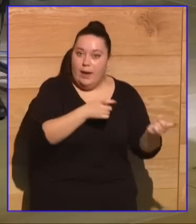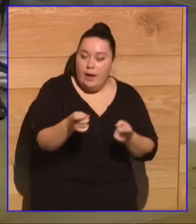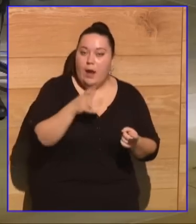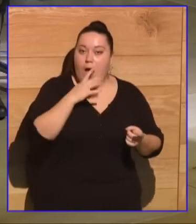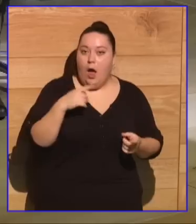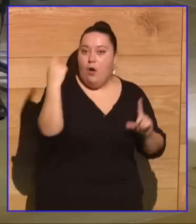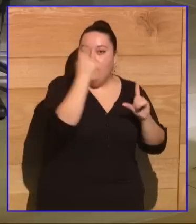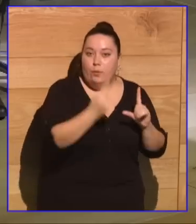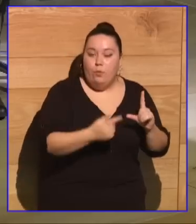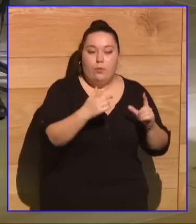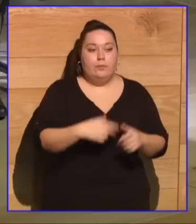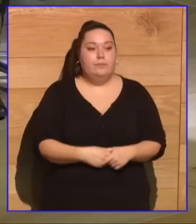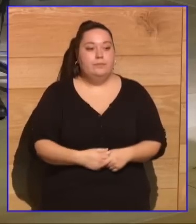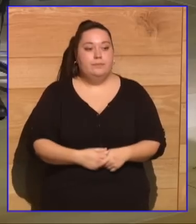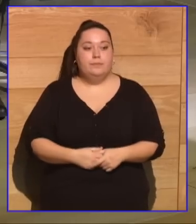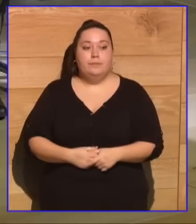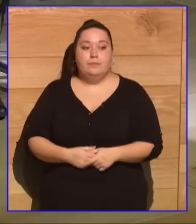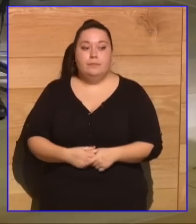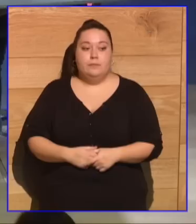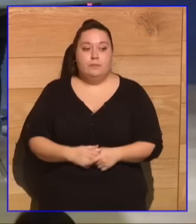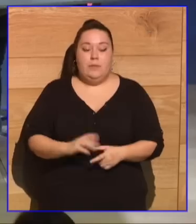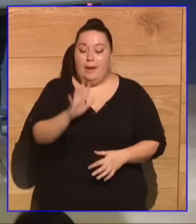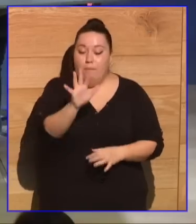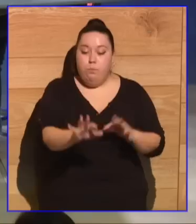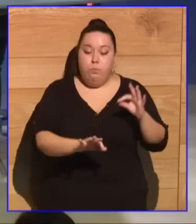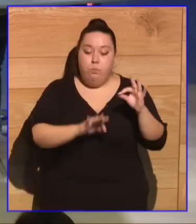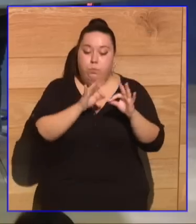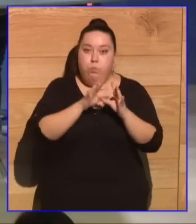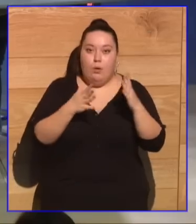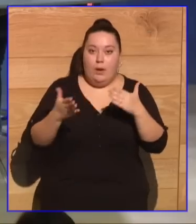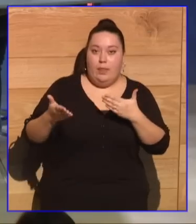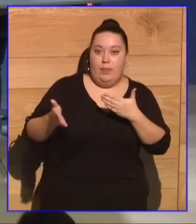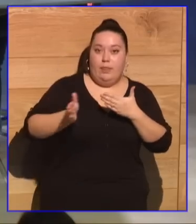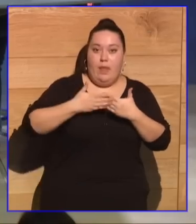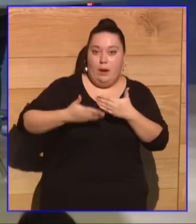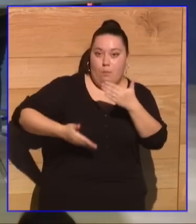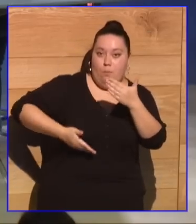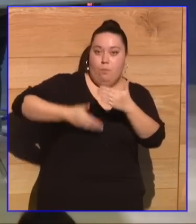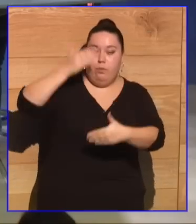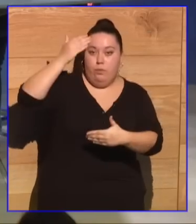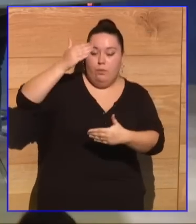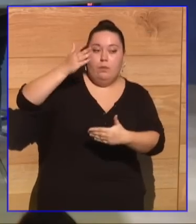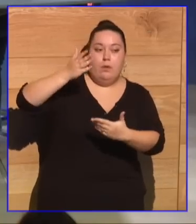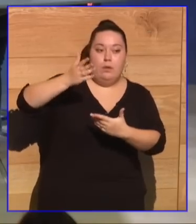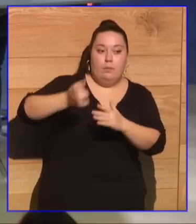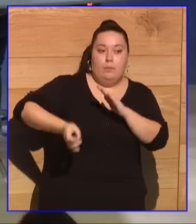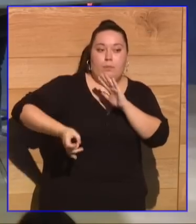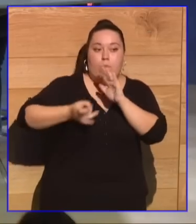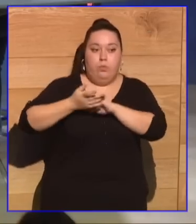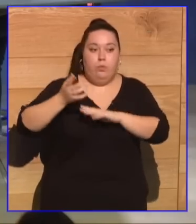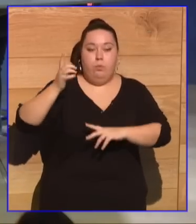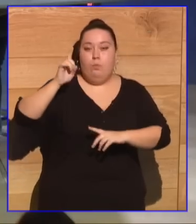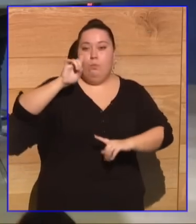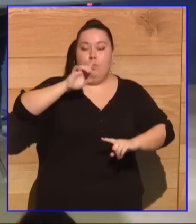dibujo animado. De y ahora- repente, cuando cierra ese muro en torno a sí y se aísla completamente del mundo, entra en un proceso